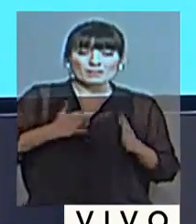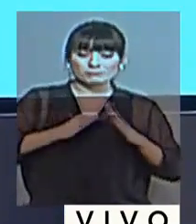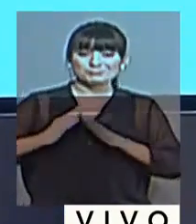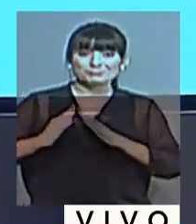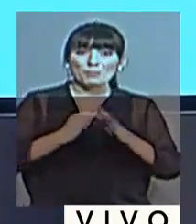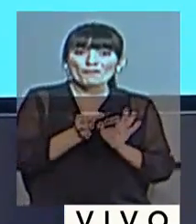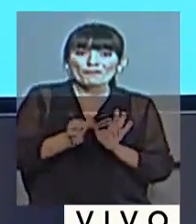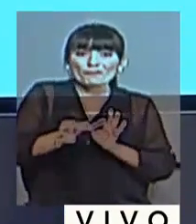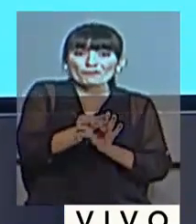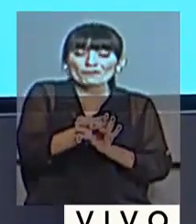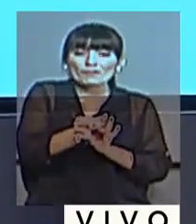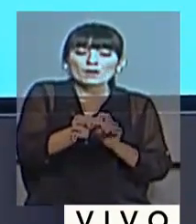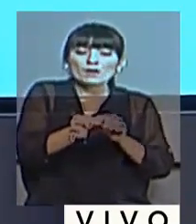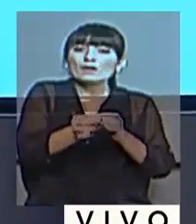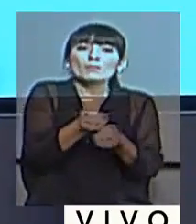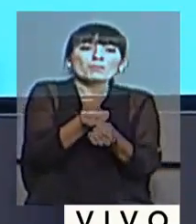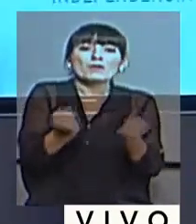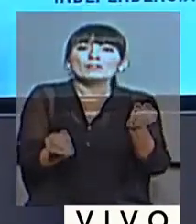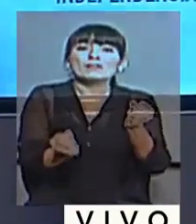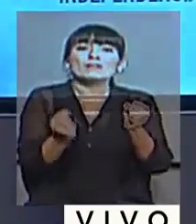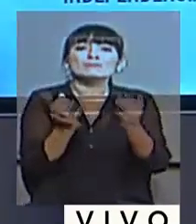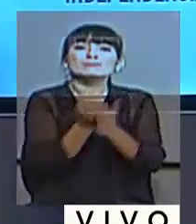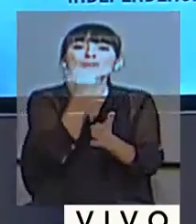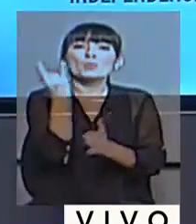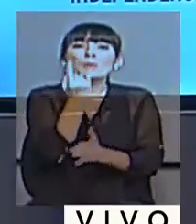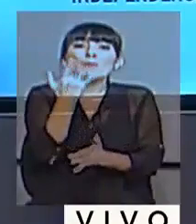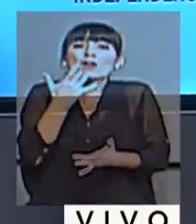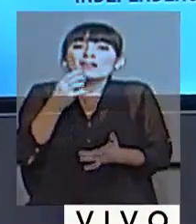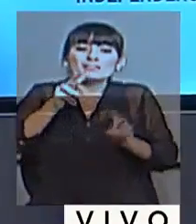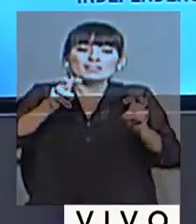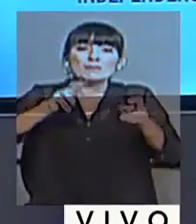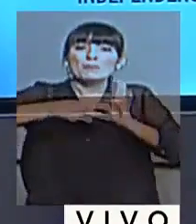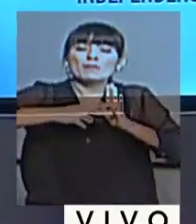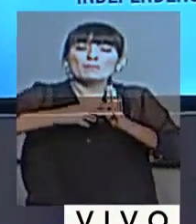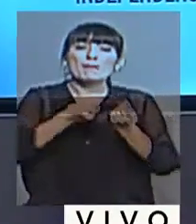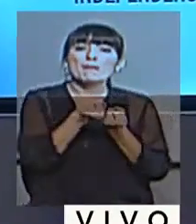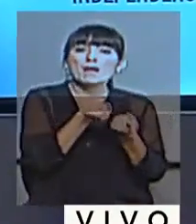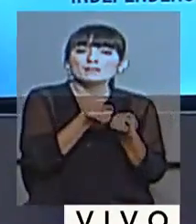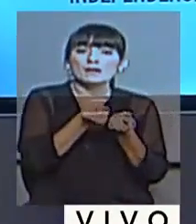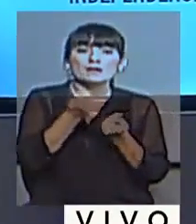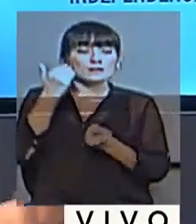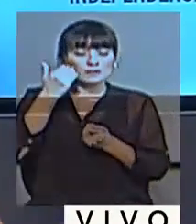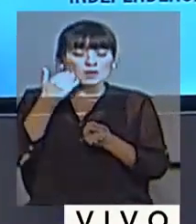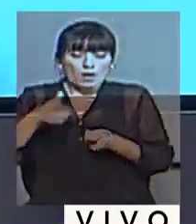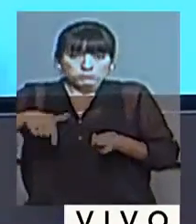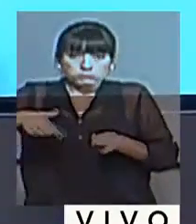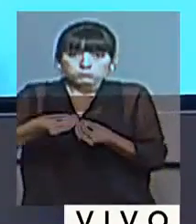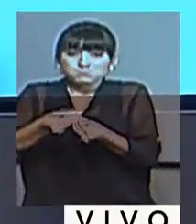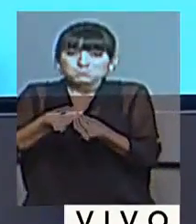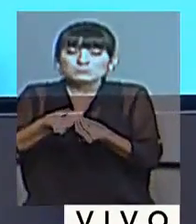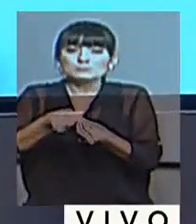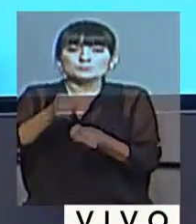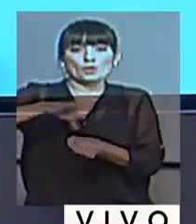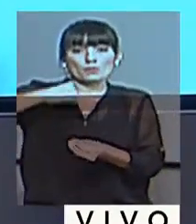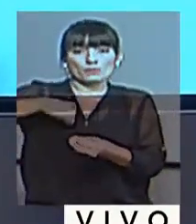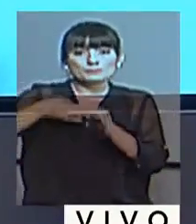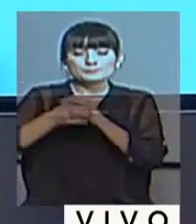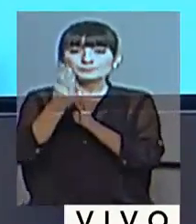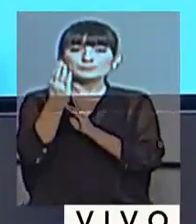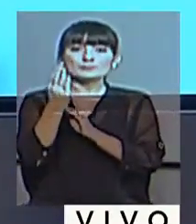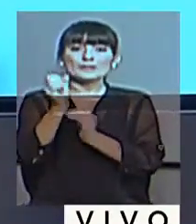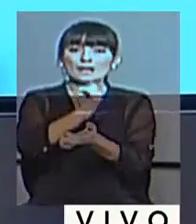la universidad porque la tranca eran los recursos. Hoy día, casi 200.000 jóvenes pueden acceder a un sistema de gratuidad financiado en una